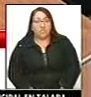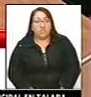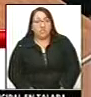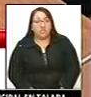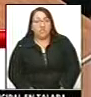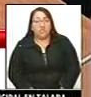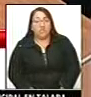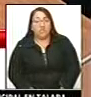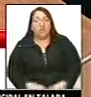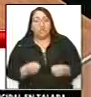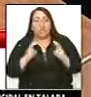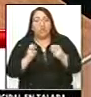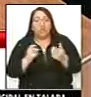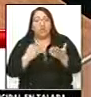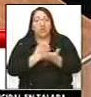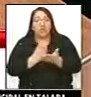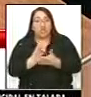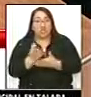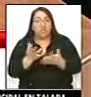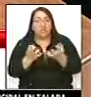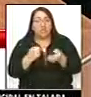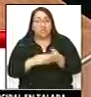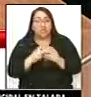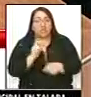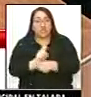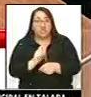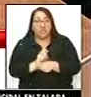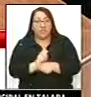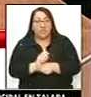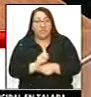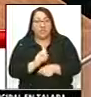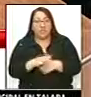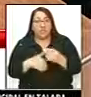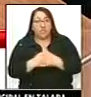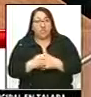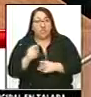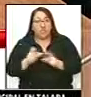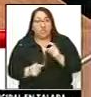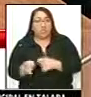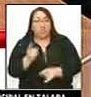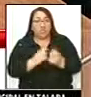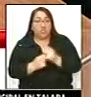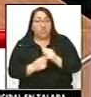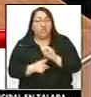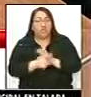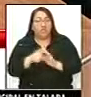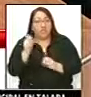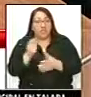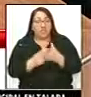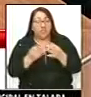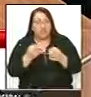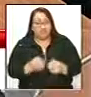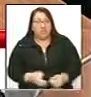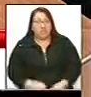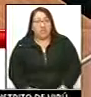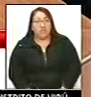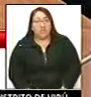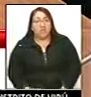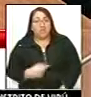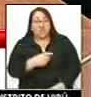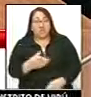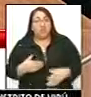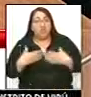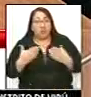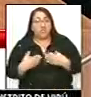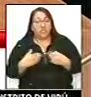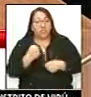educación, orientación y difusión justamente lo que se quiere es educar a los consumidores de los derechos de los que ellos gozan, ¿no?